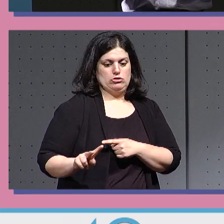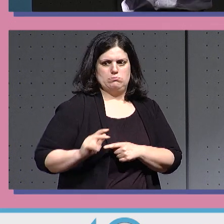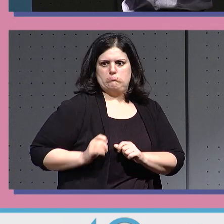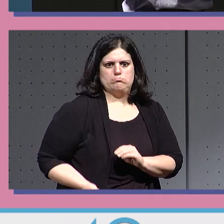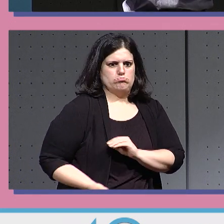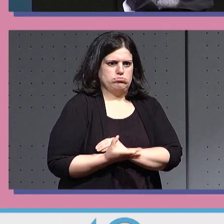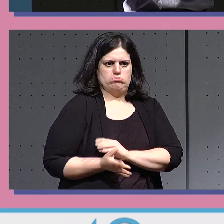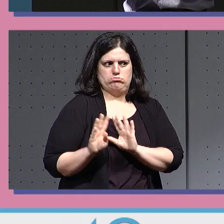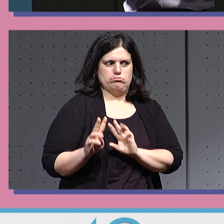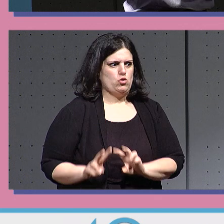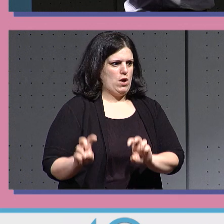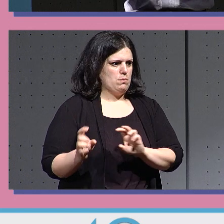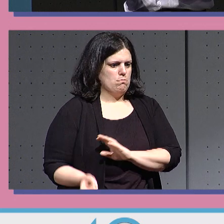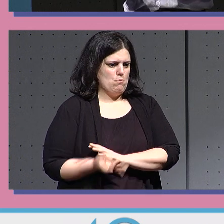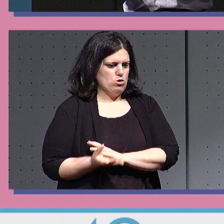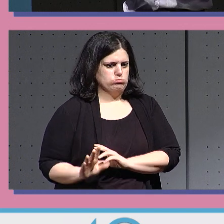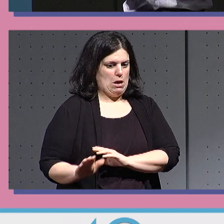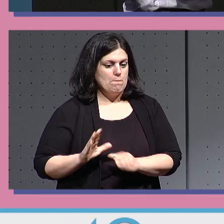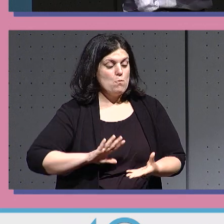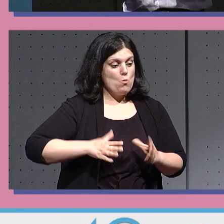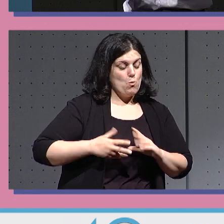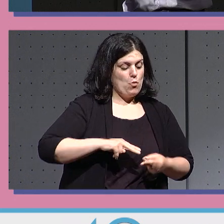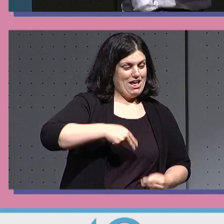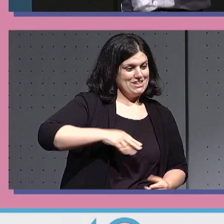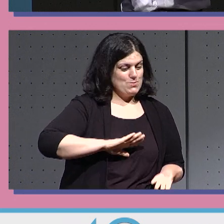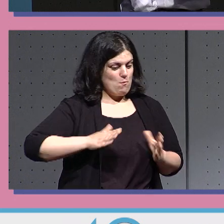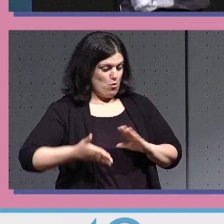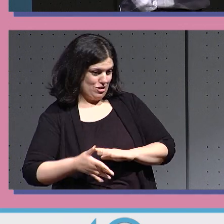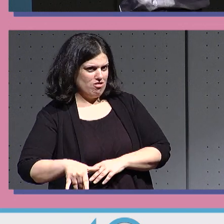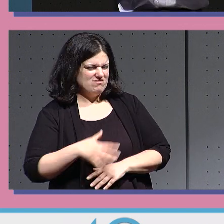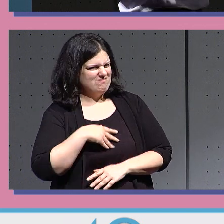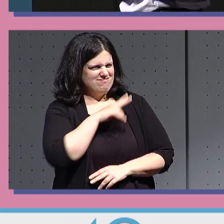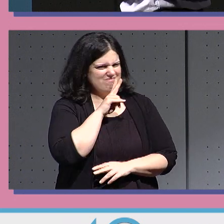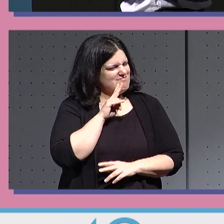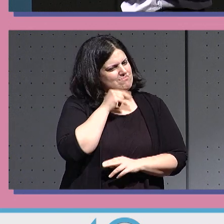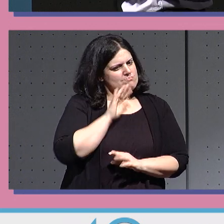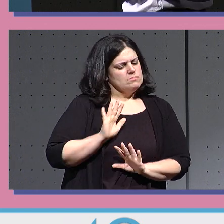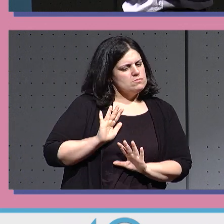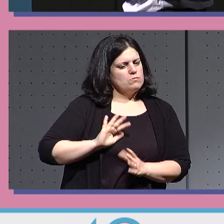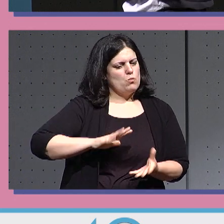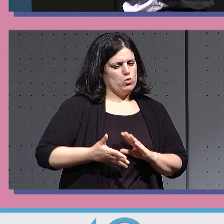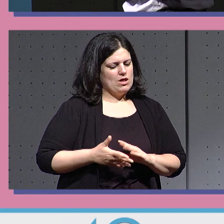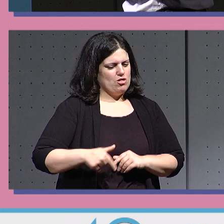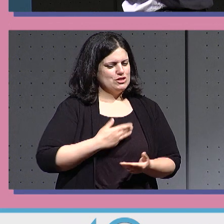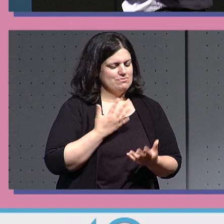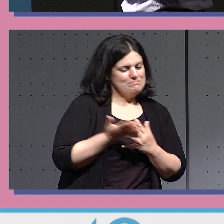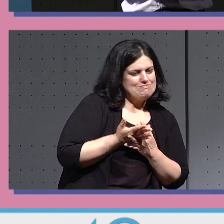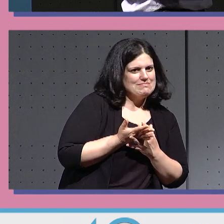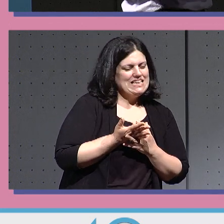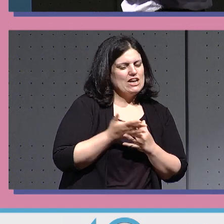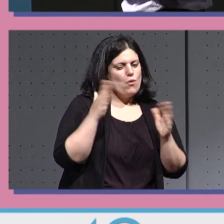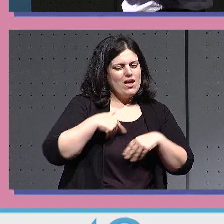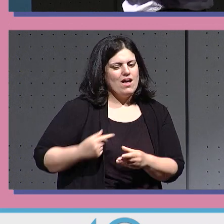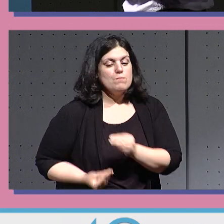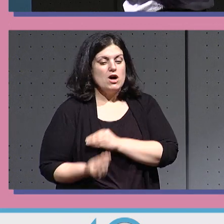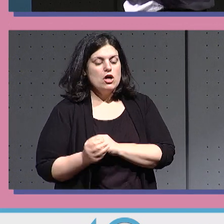nuevo, porque tenemos mutaciones y tenemos cosas que no tienen los padres. Otra, que venga de un padre, porque en el padre se le puede no